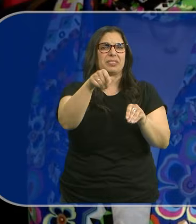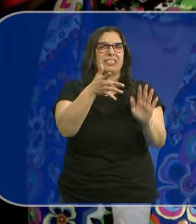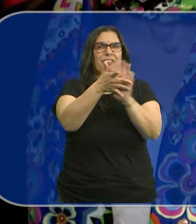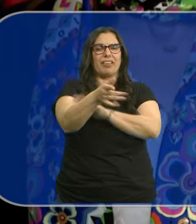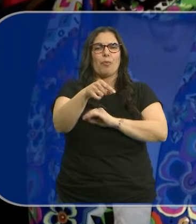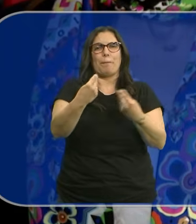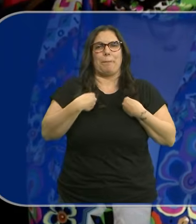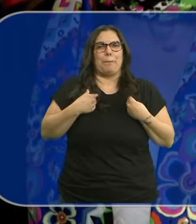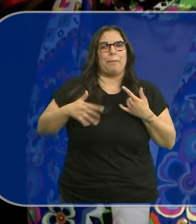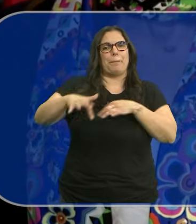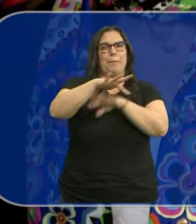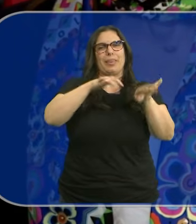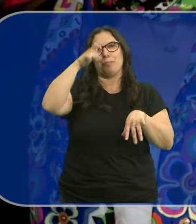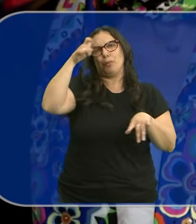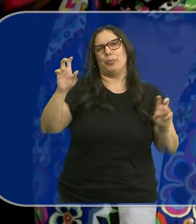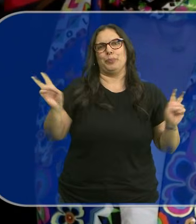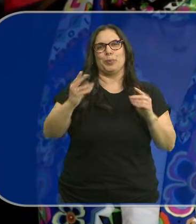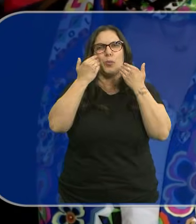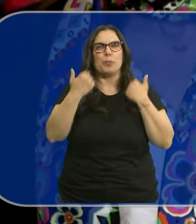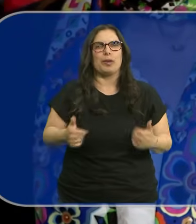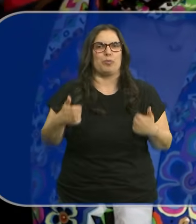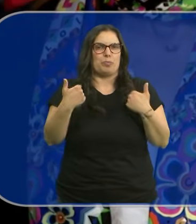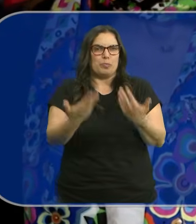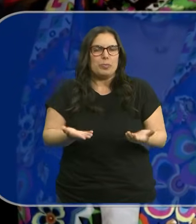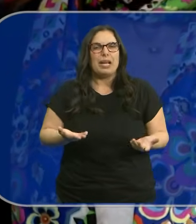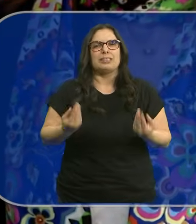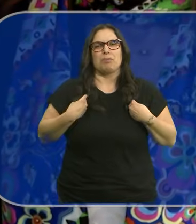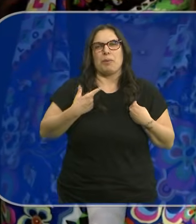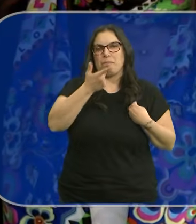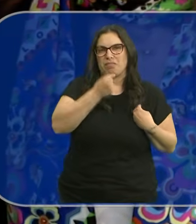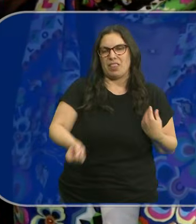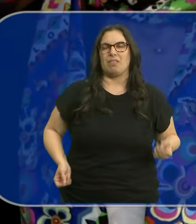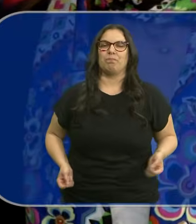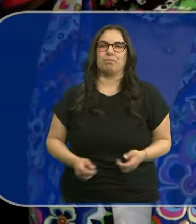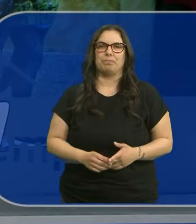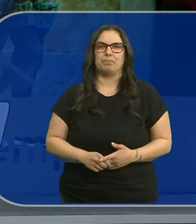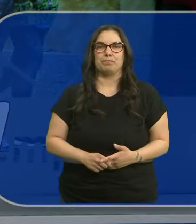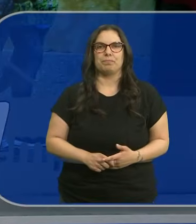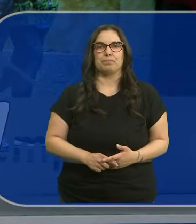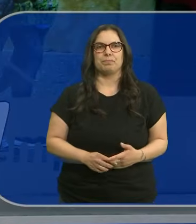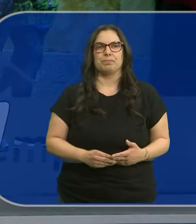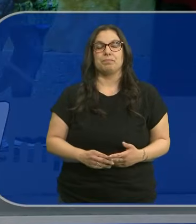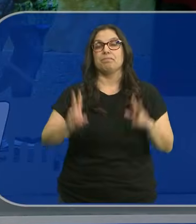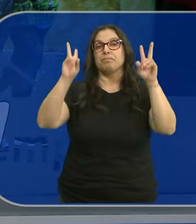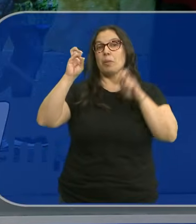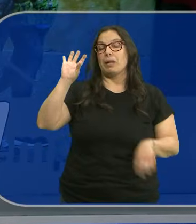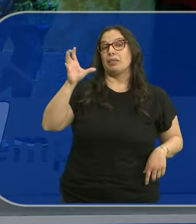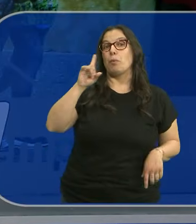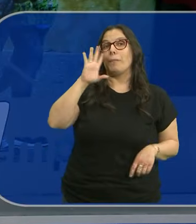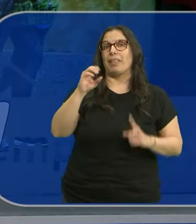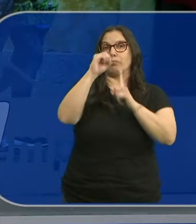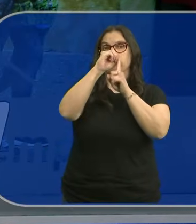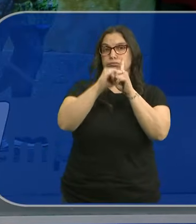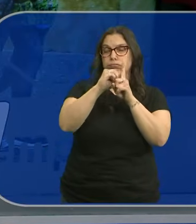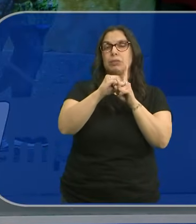para hacer unos municipios más humanos, más vivibles. En cuanto al tiempo, parece que bajan